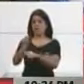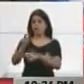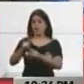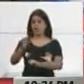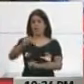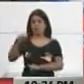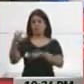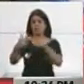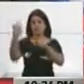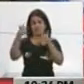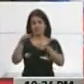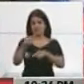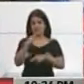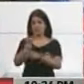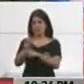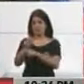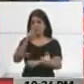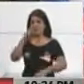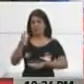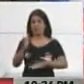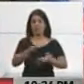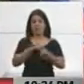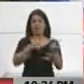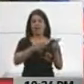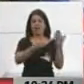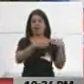revolucionarios. Porque tú fuiste cómplice de esto.